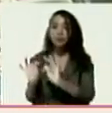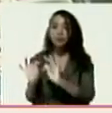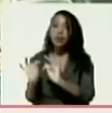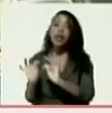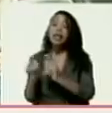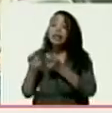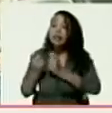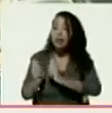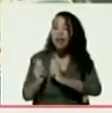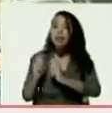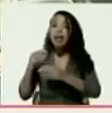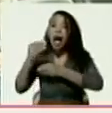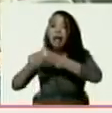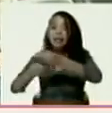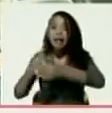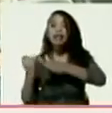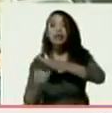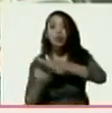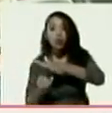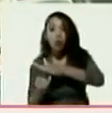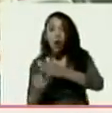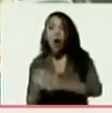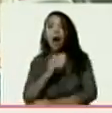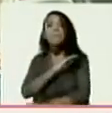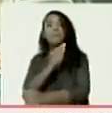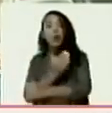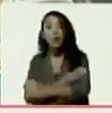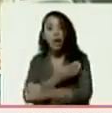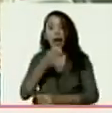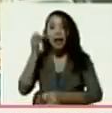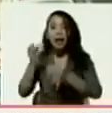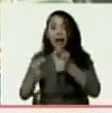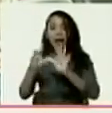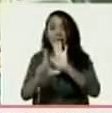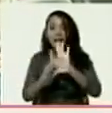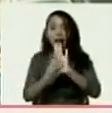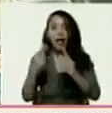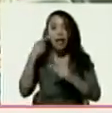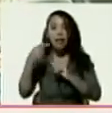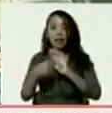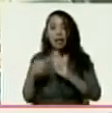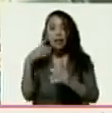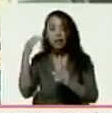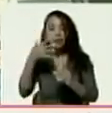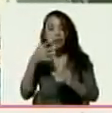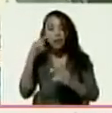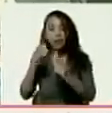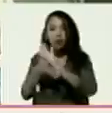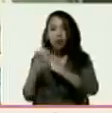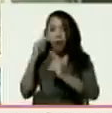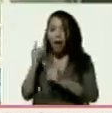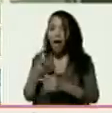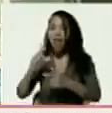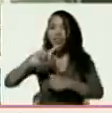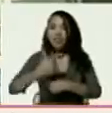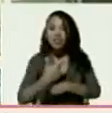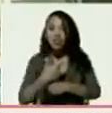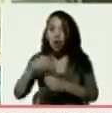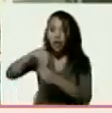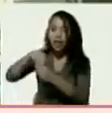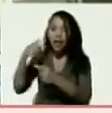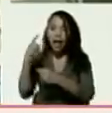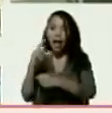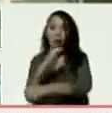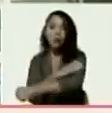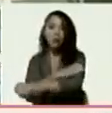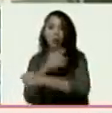intención de reinstitucionalizar al poder legislativo. También se vería amenazada entonces con esta división interna que tiene la oposición, su lectura